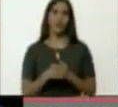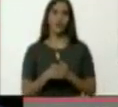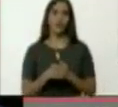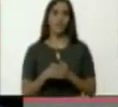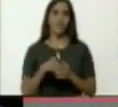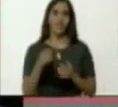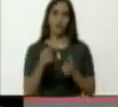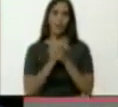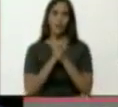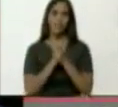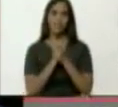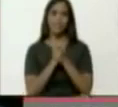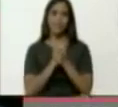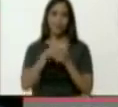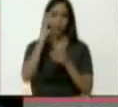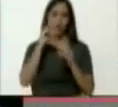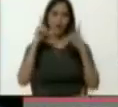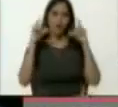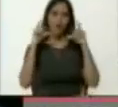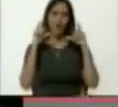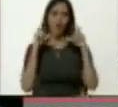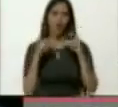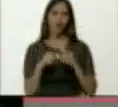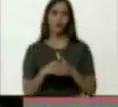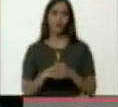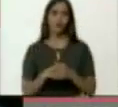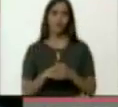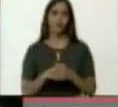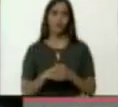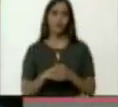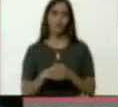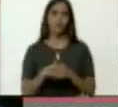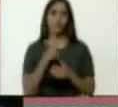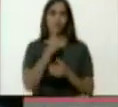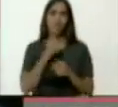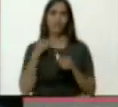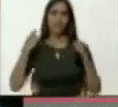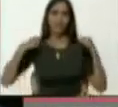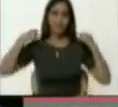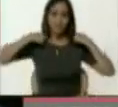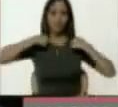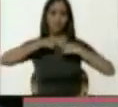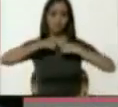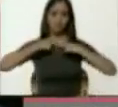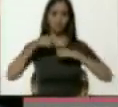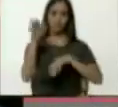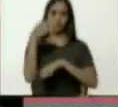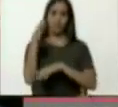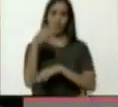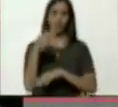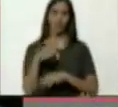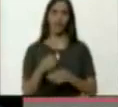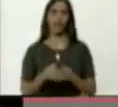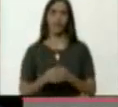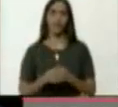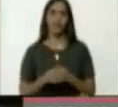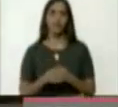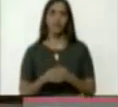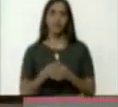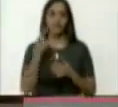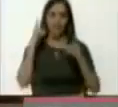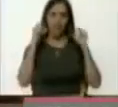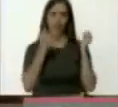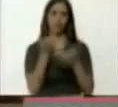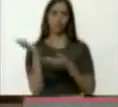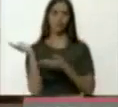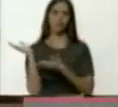El compañero Marcos Torres mandó una foto. ¿Quién se está colocando la bandera en la parte de atrás? Veamos la foto,